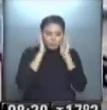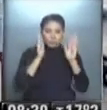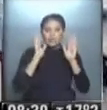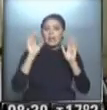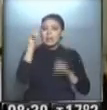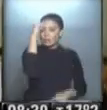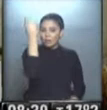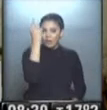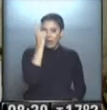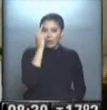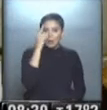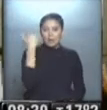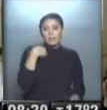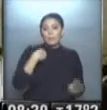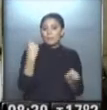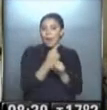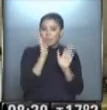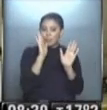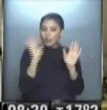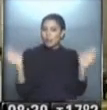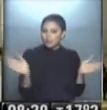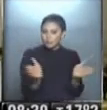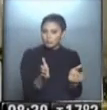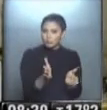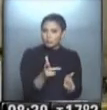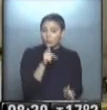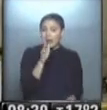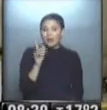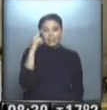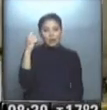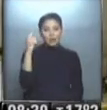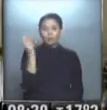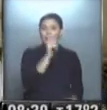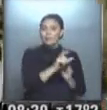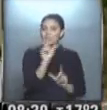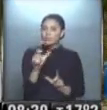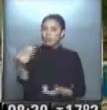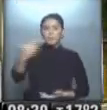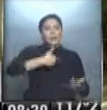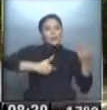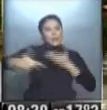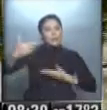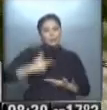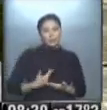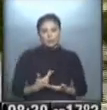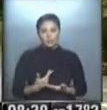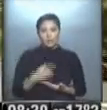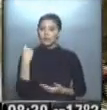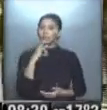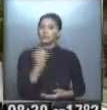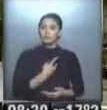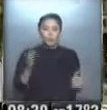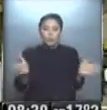Y ese es mi principal motivación. Yo creo que los ciudadanos nos están pidiendo desde hace tiempo